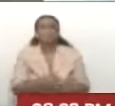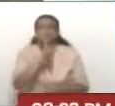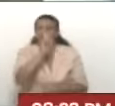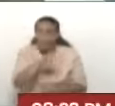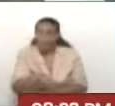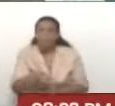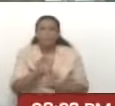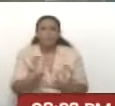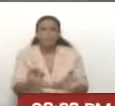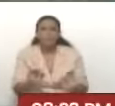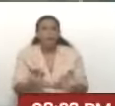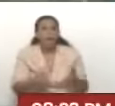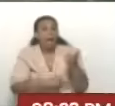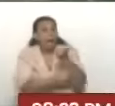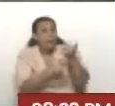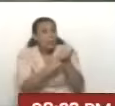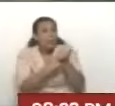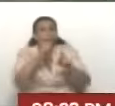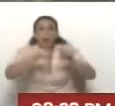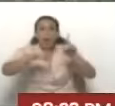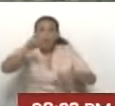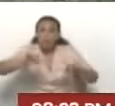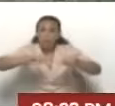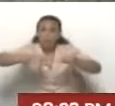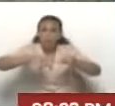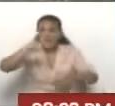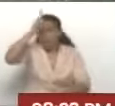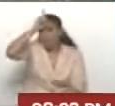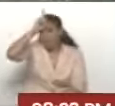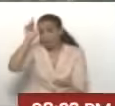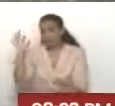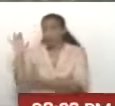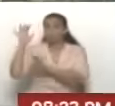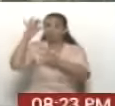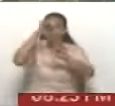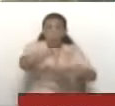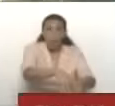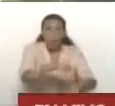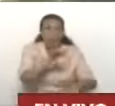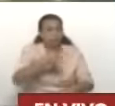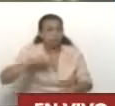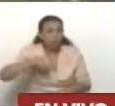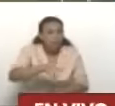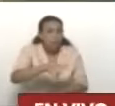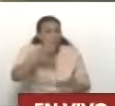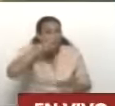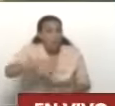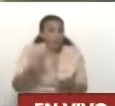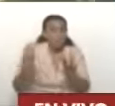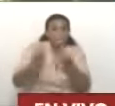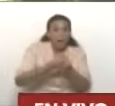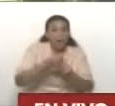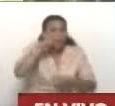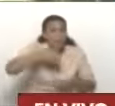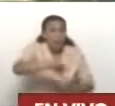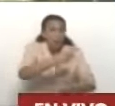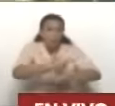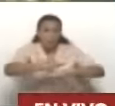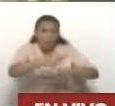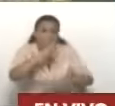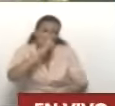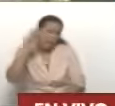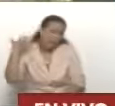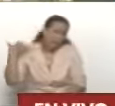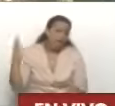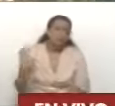contamos para ese momento con el apoyo de algunos arquitectos alemanes y bueno, el pueblo y los gobiernos de la